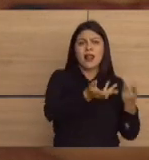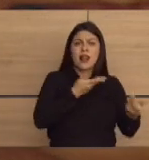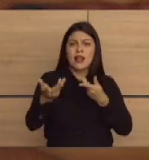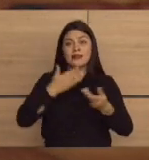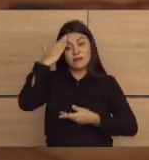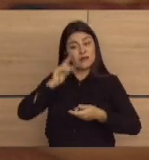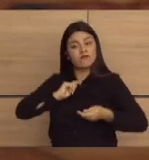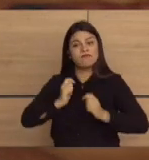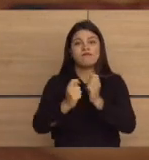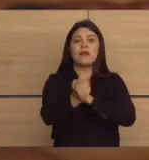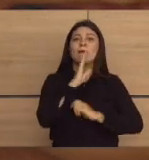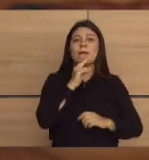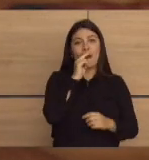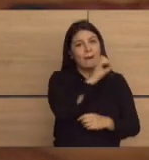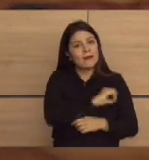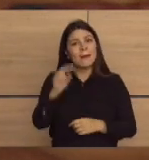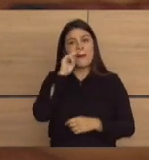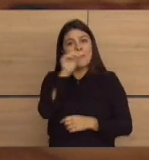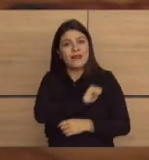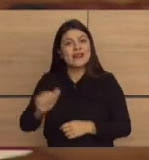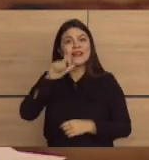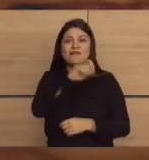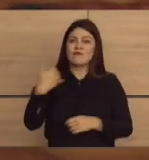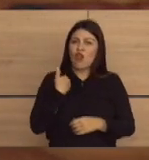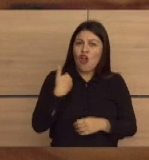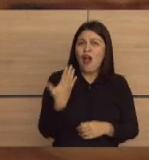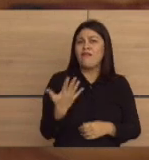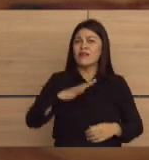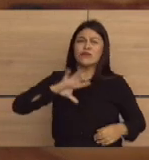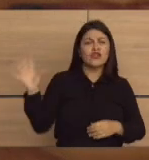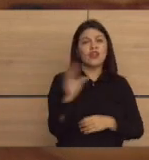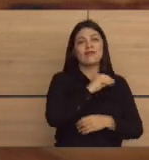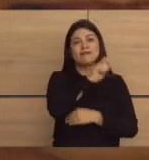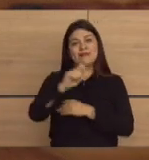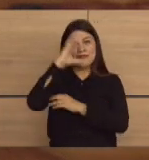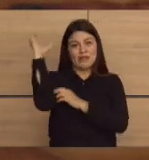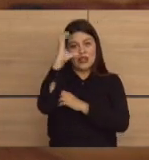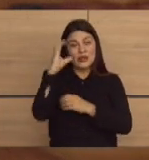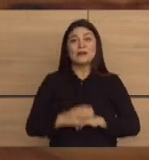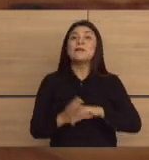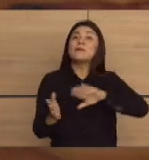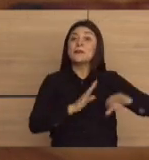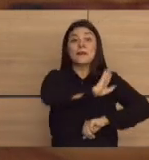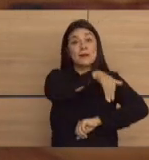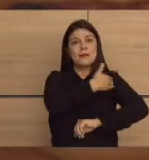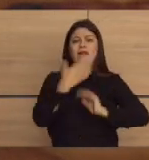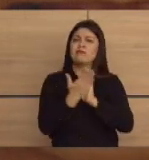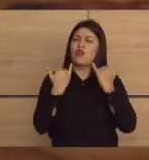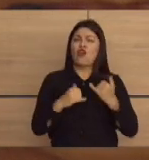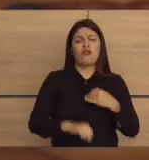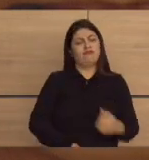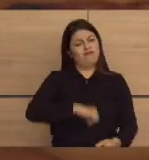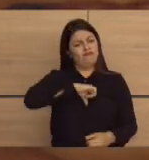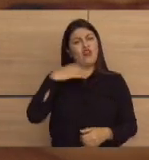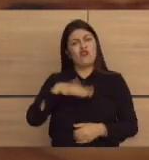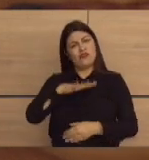vida de las niñas, de los niños, de los adolescentes y de los jóvenes colombianos. El Ministerio de Educación se enorgullece y se